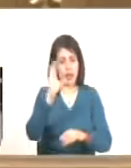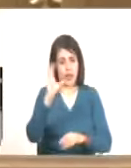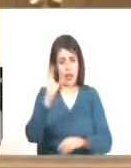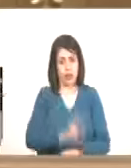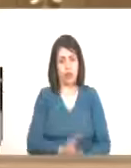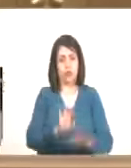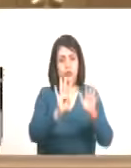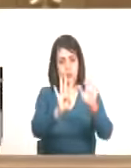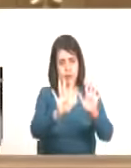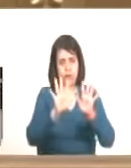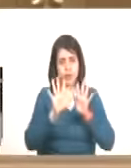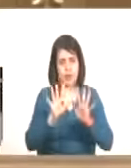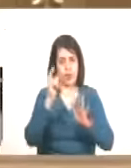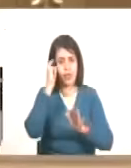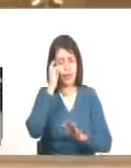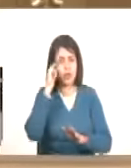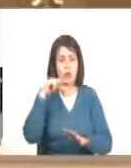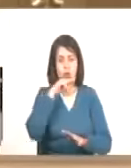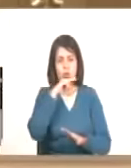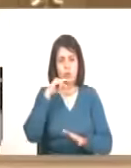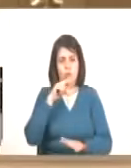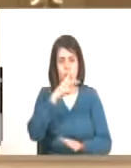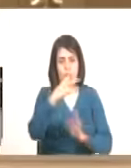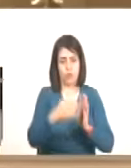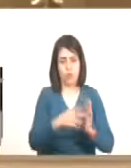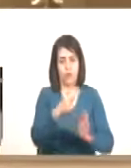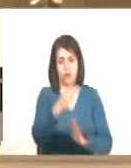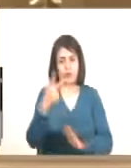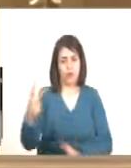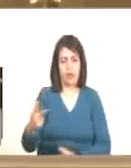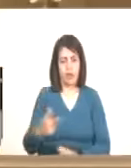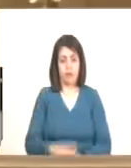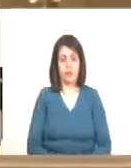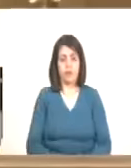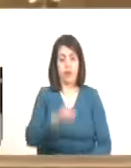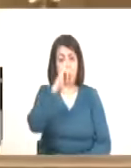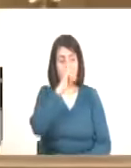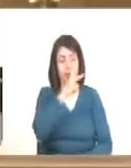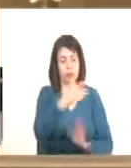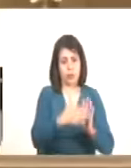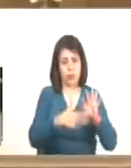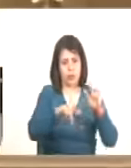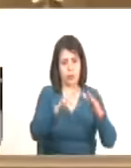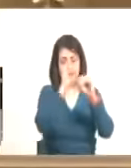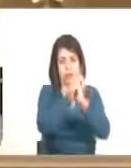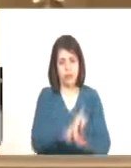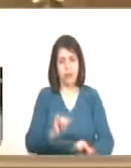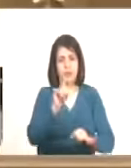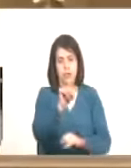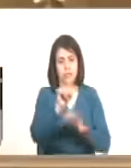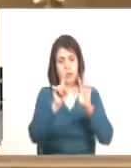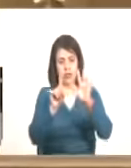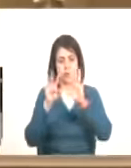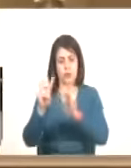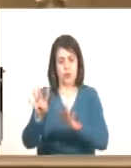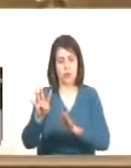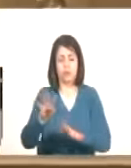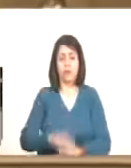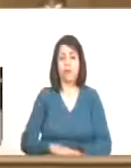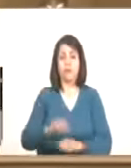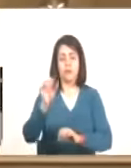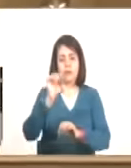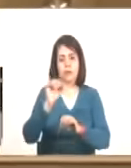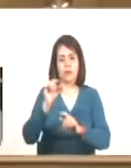Caracas, a los 10 días del mes de octubre del 2023, año 2013 de la Independencia, 164